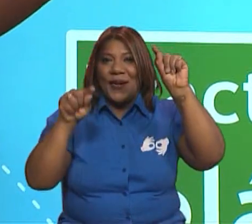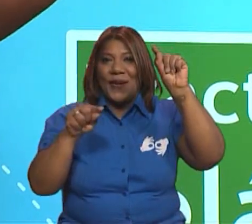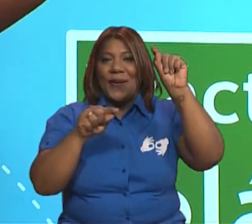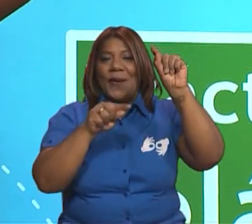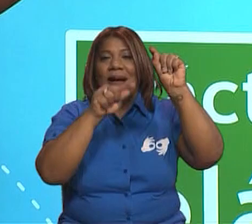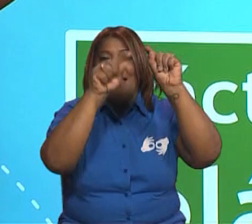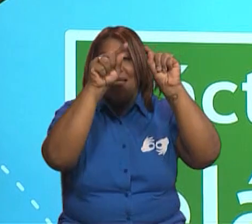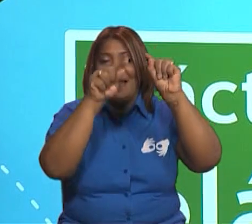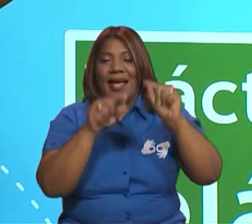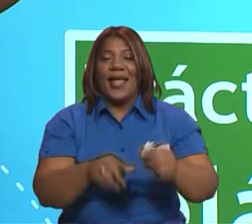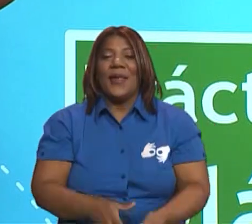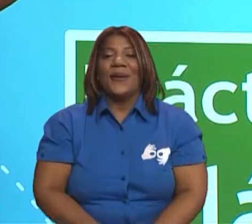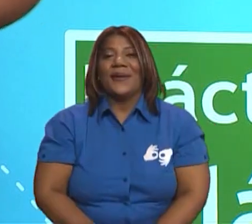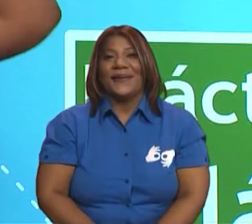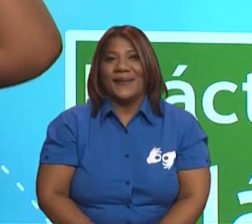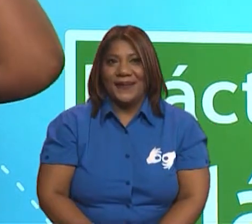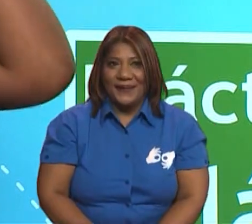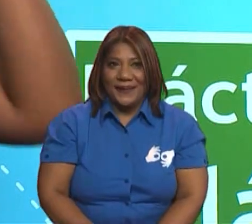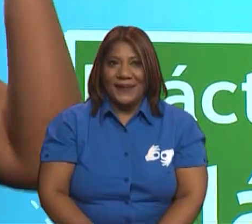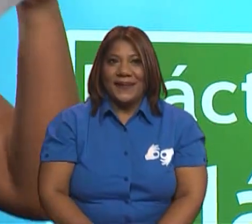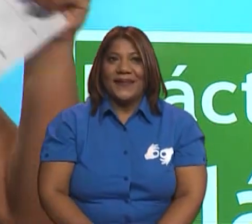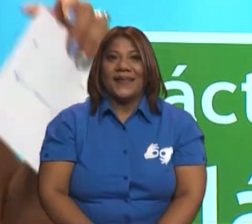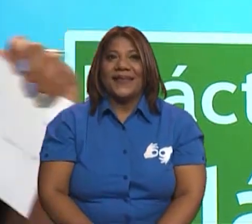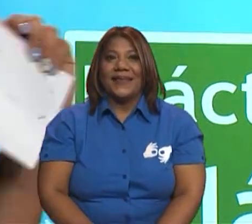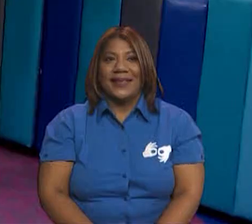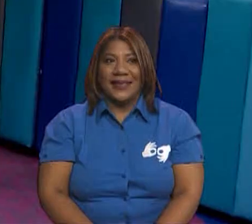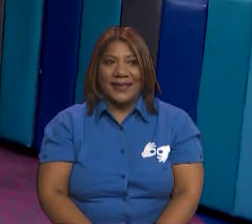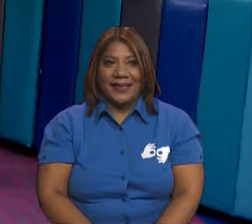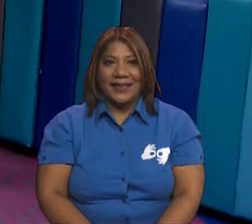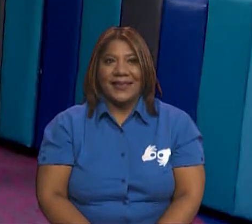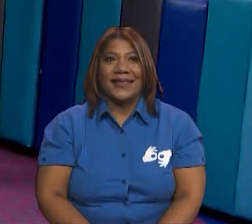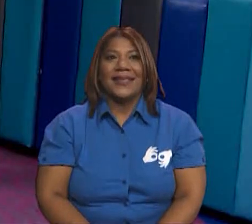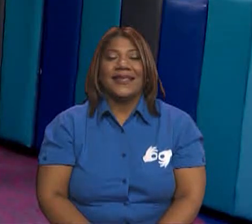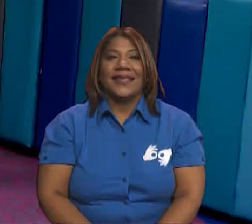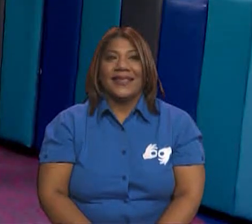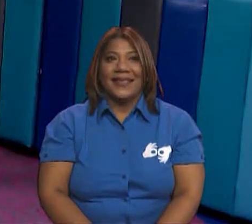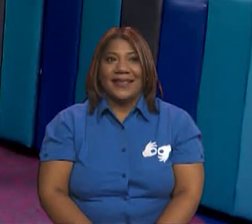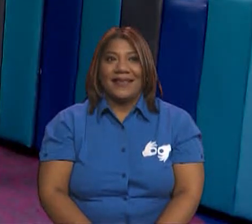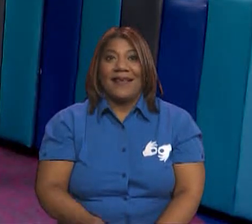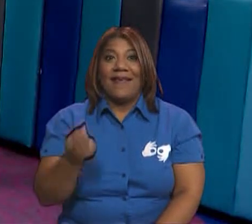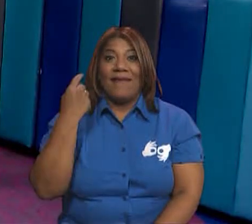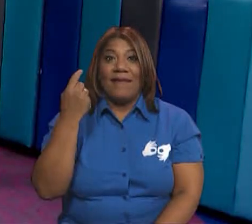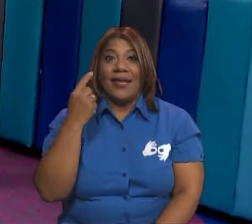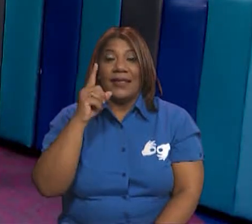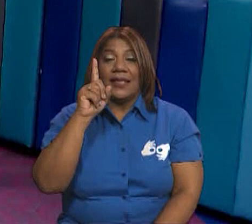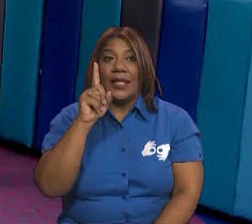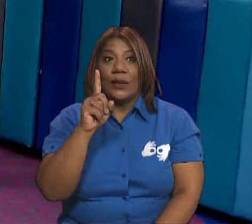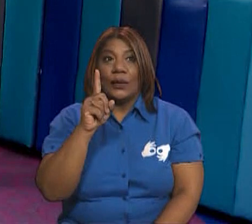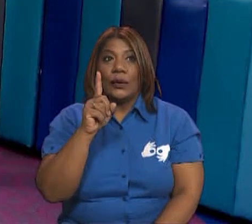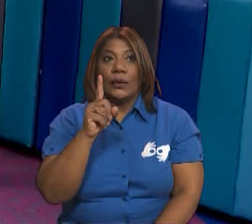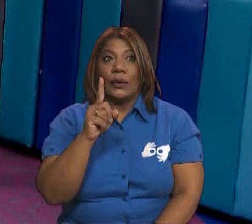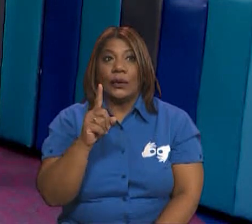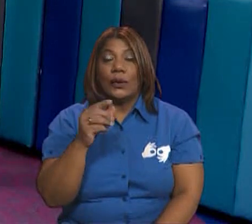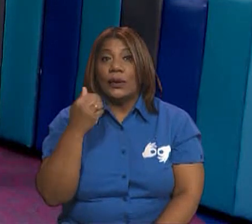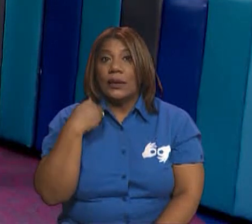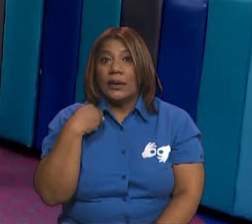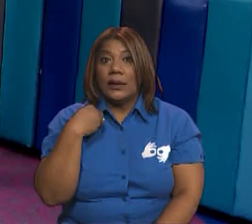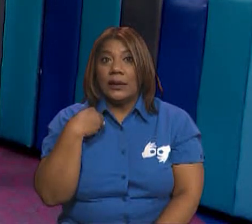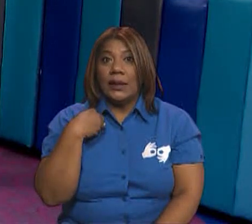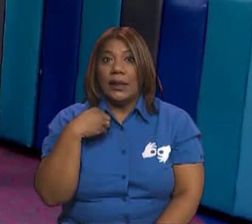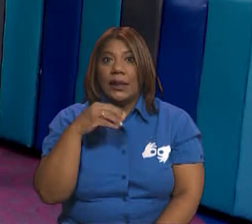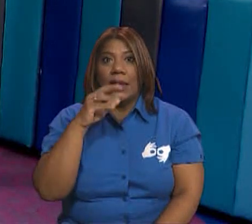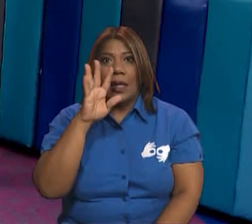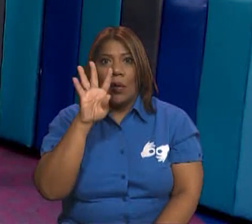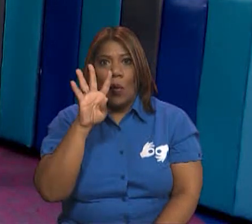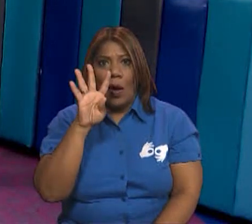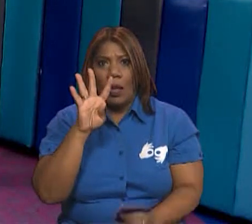cuadrado, maestra Carmen. Muy bien, gracias. Entonces lo acerté. Me queda uno, creo, ¿verdad? Sí. ¿Este tiene cuatro lados?